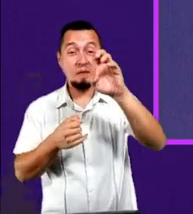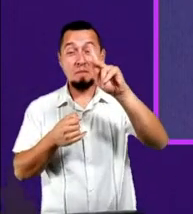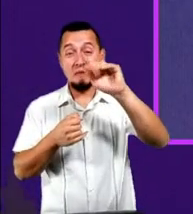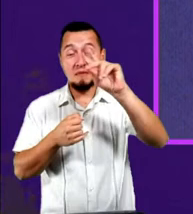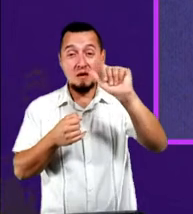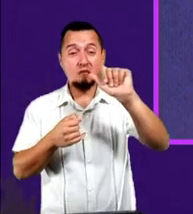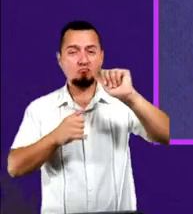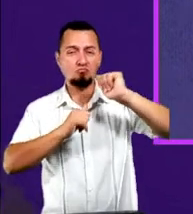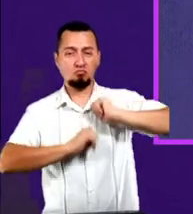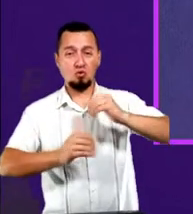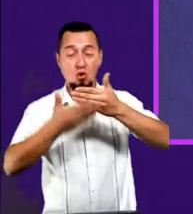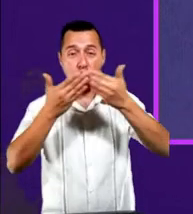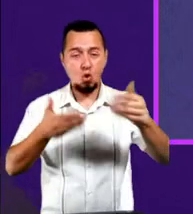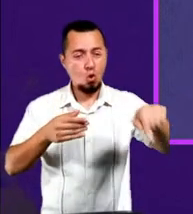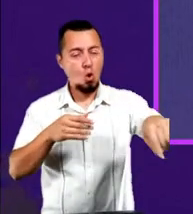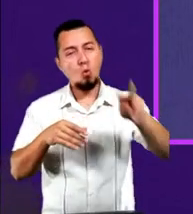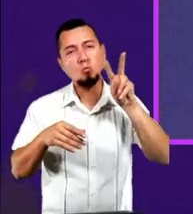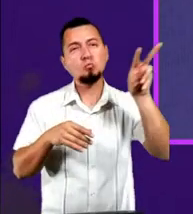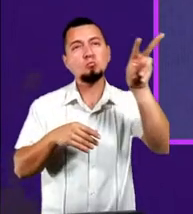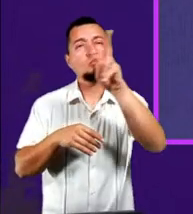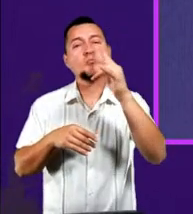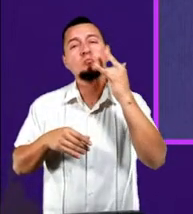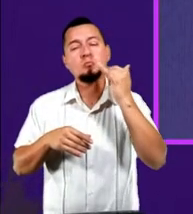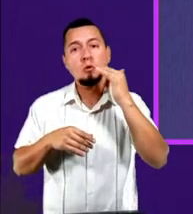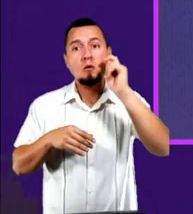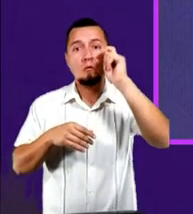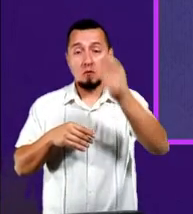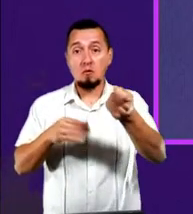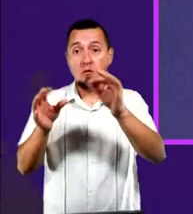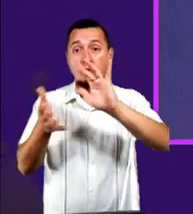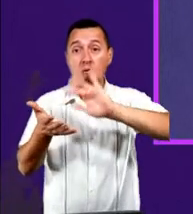significó la Constitución del 24.